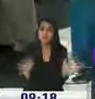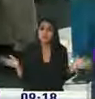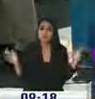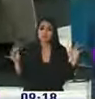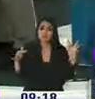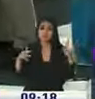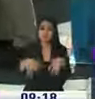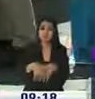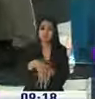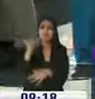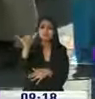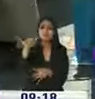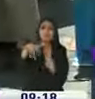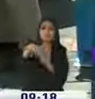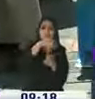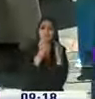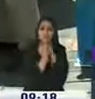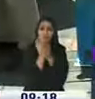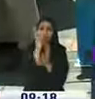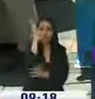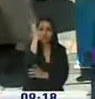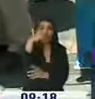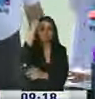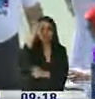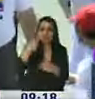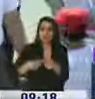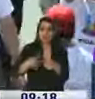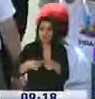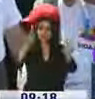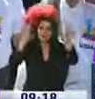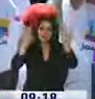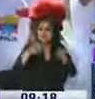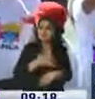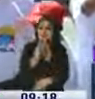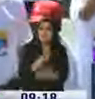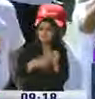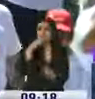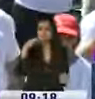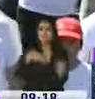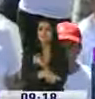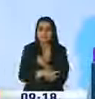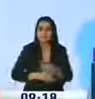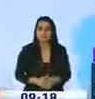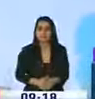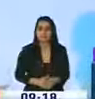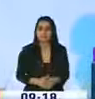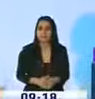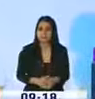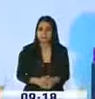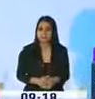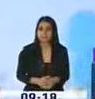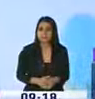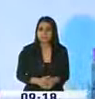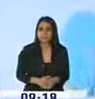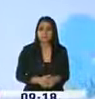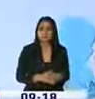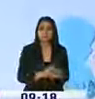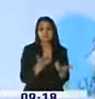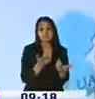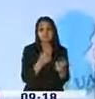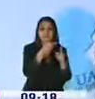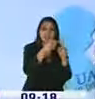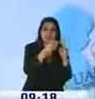concentraron este sábado en el Parque El Arbolito Norte de Quito, bajo el lema "Con mis hijos no te metas". Está unida la Iglesia Católica, la